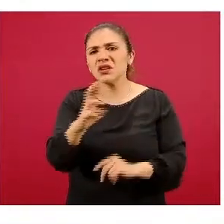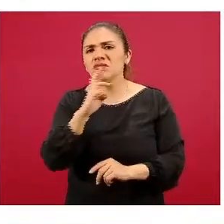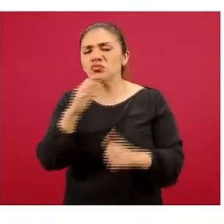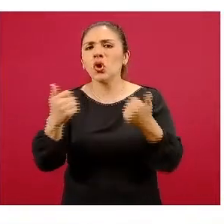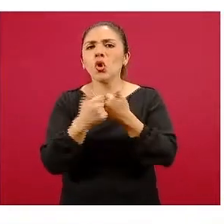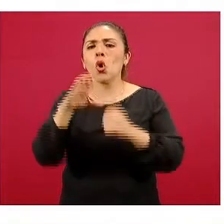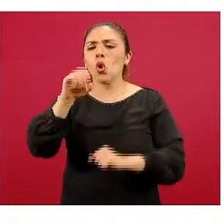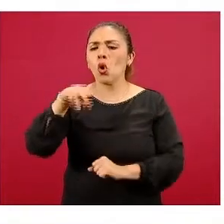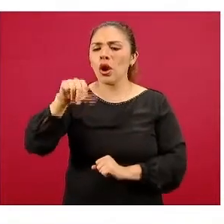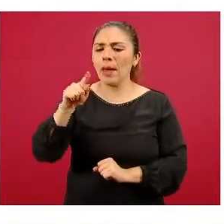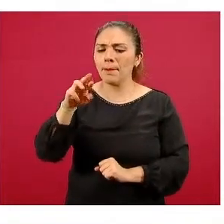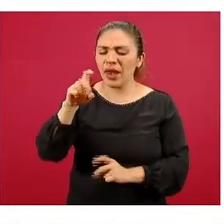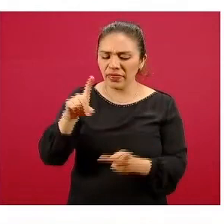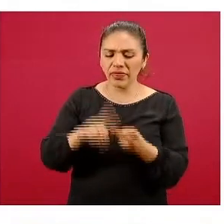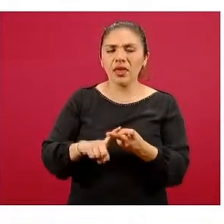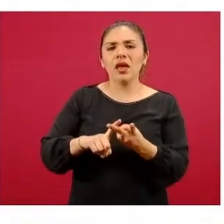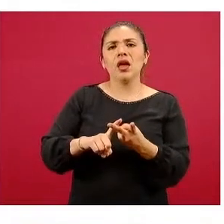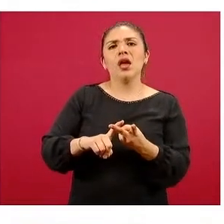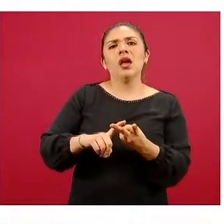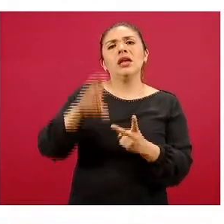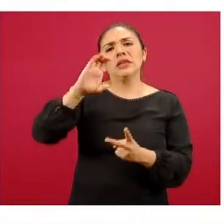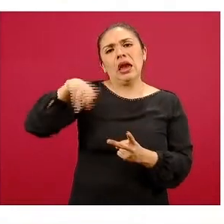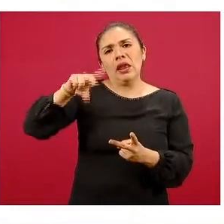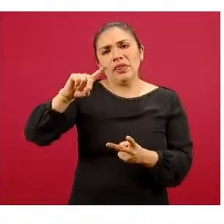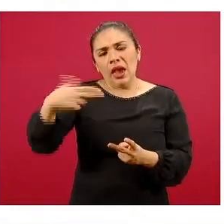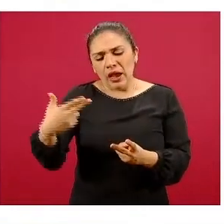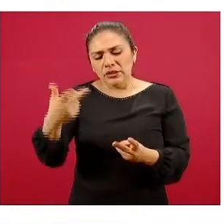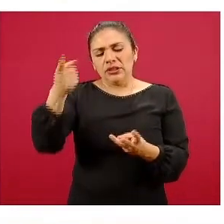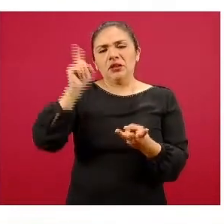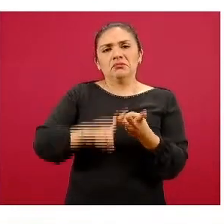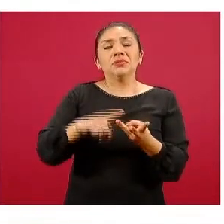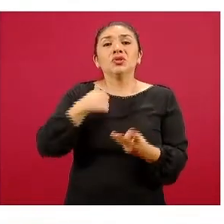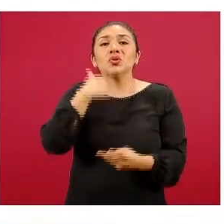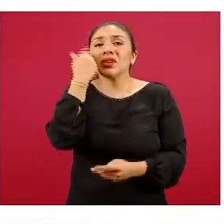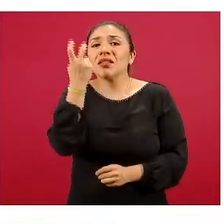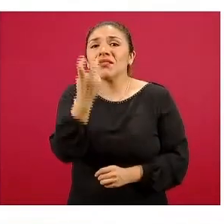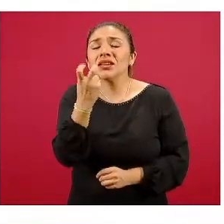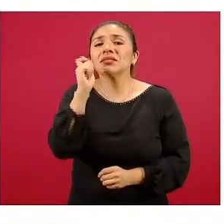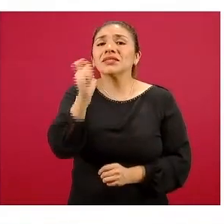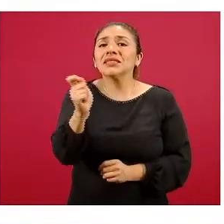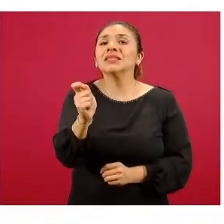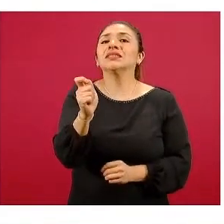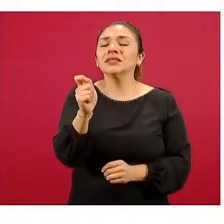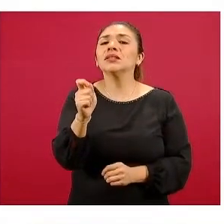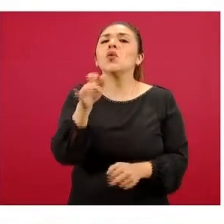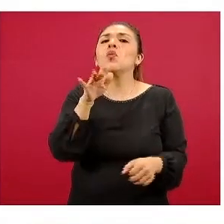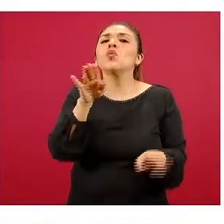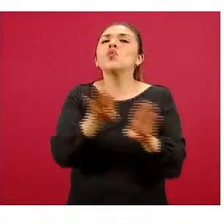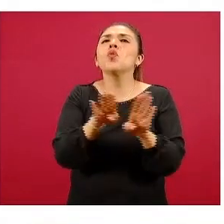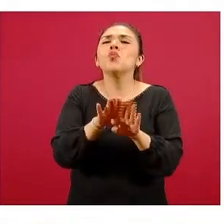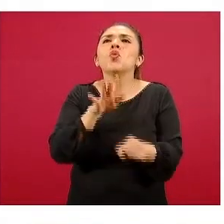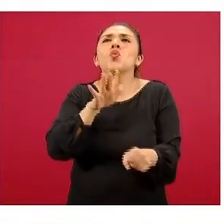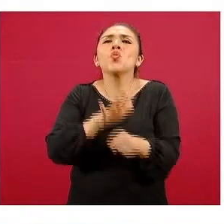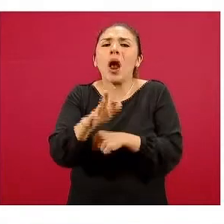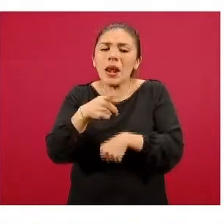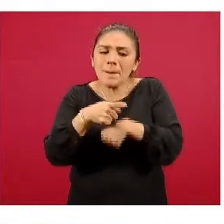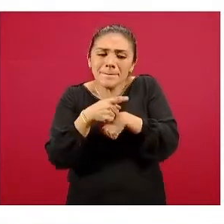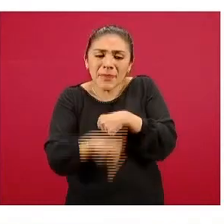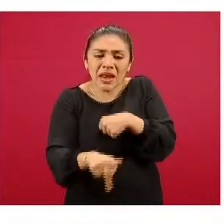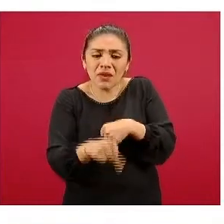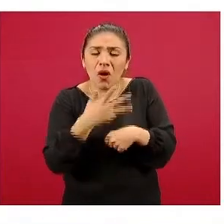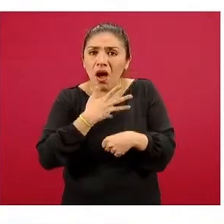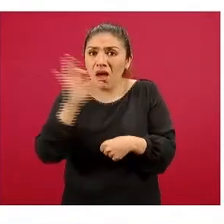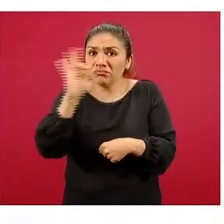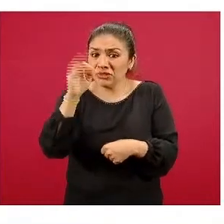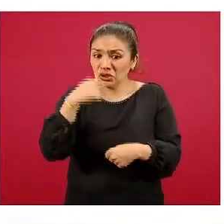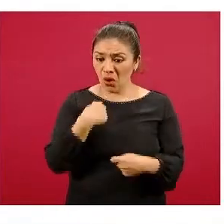con CONAPRED, con la Comisión Nacional de Derechos Humanos, y justo lo que queremos también es cuál es el riesgo que tenemos si